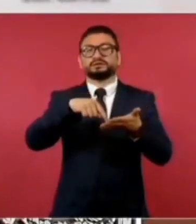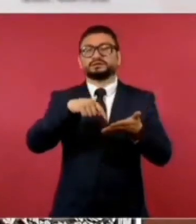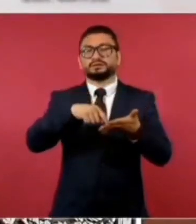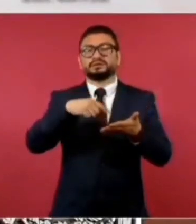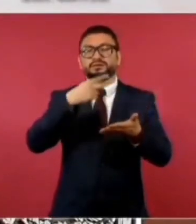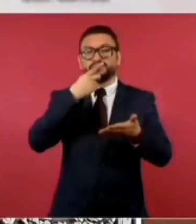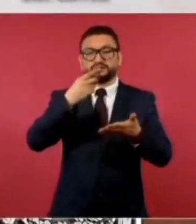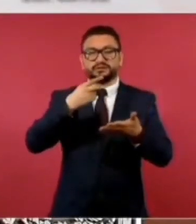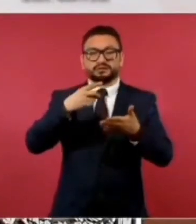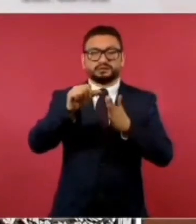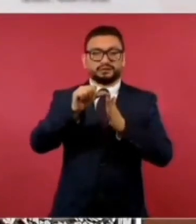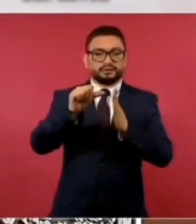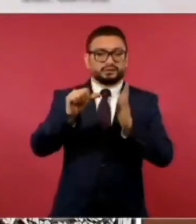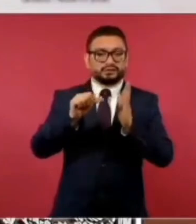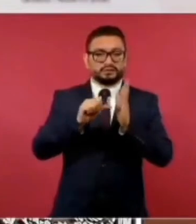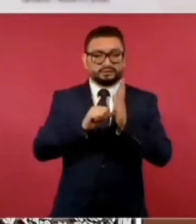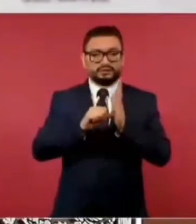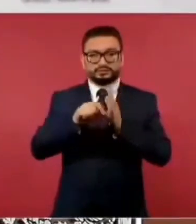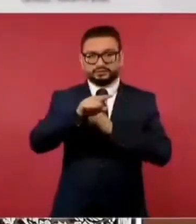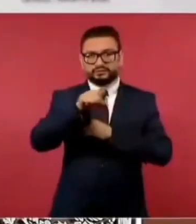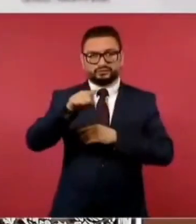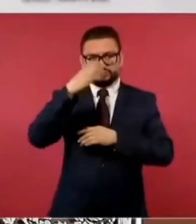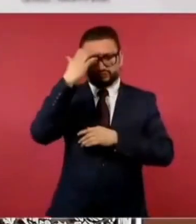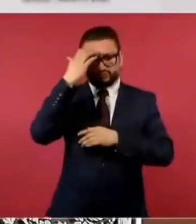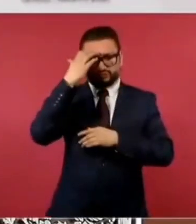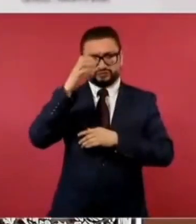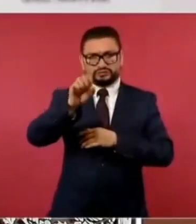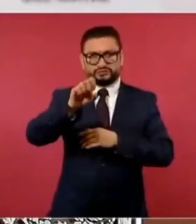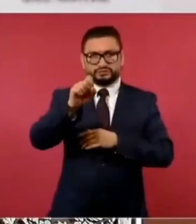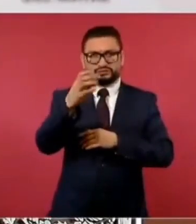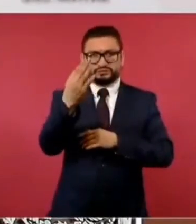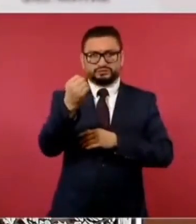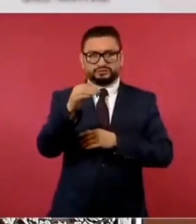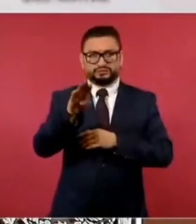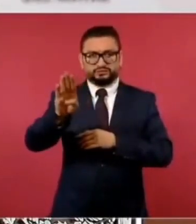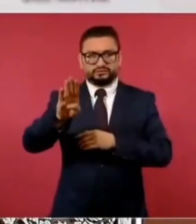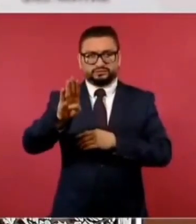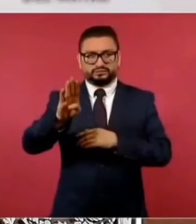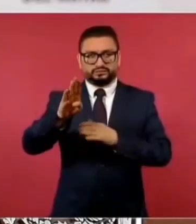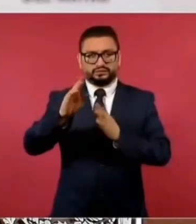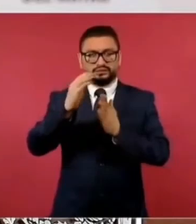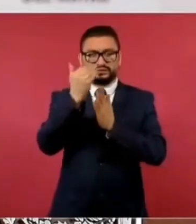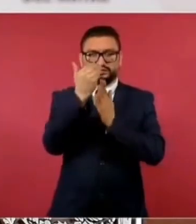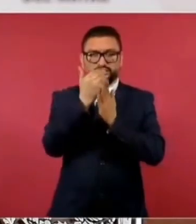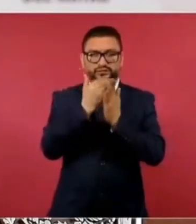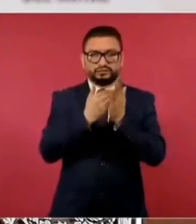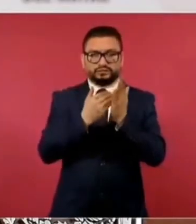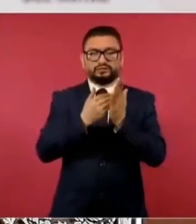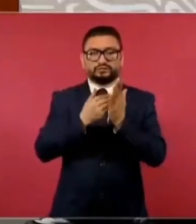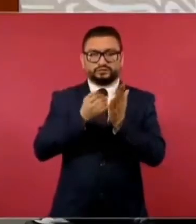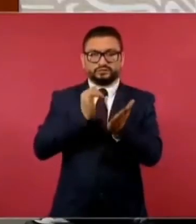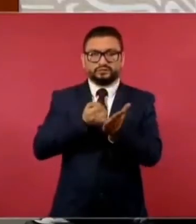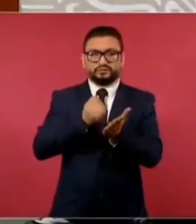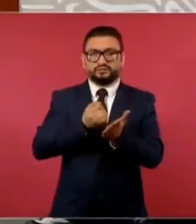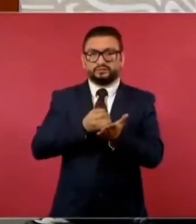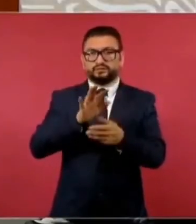el artículo, lo conocen ustedes, 69B del Código Fiscal, que son los